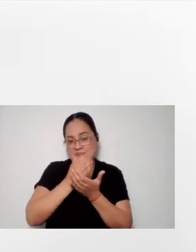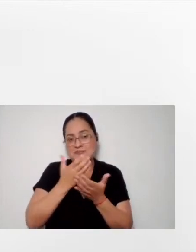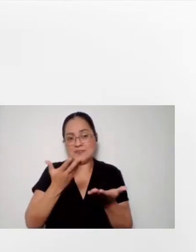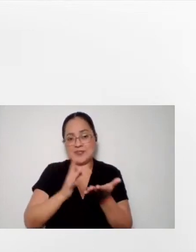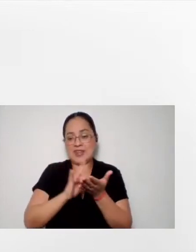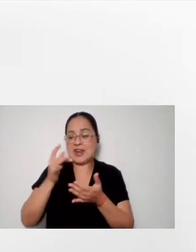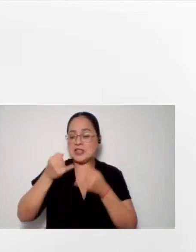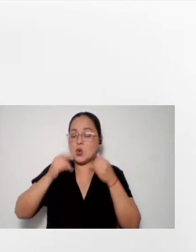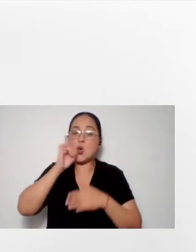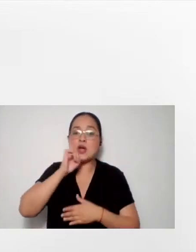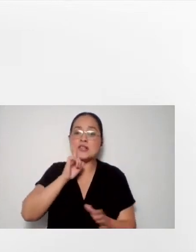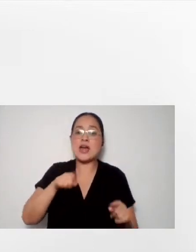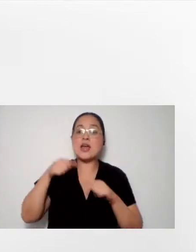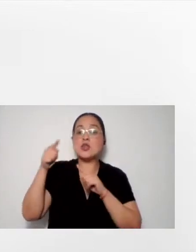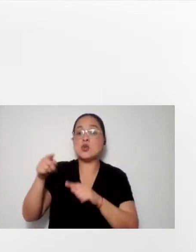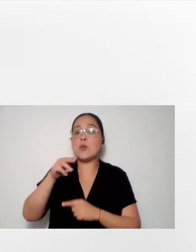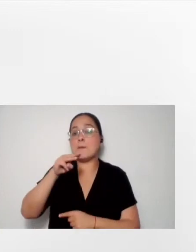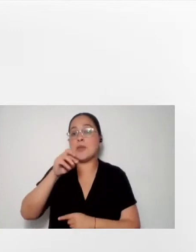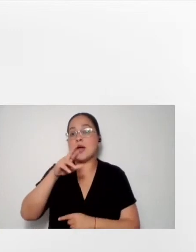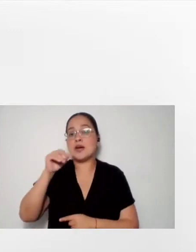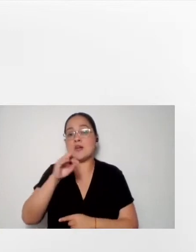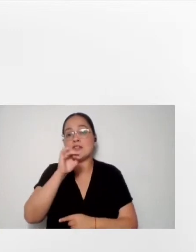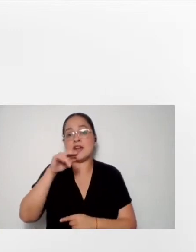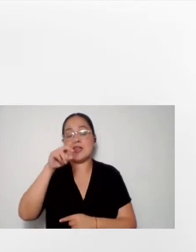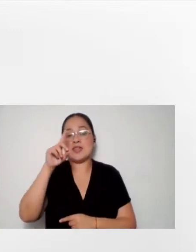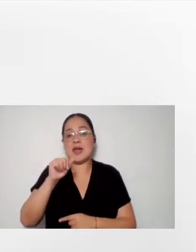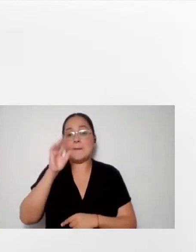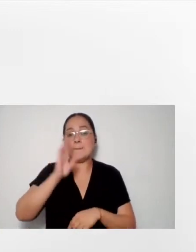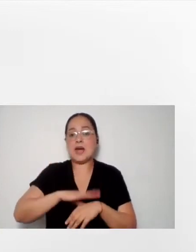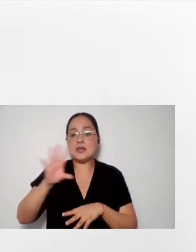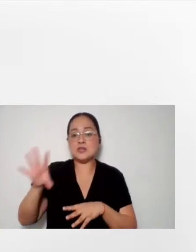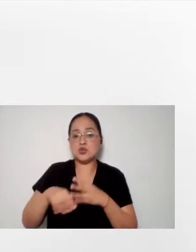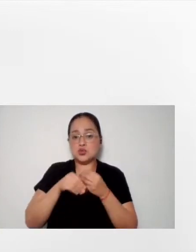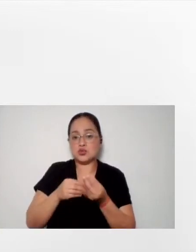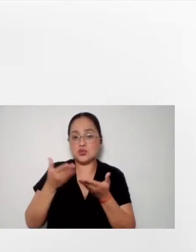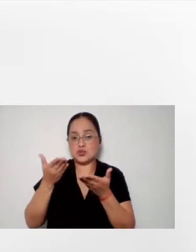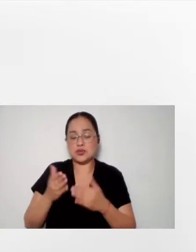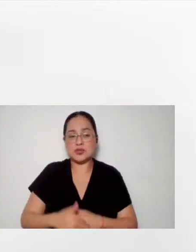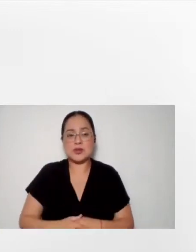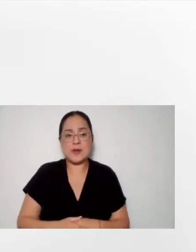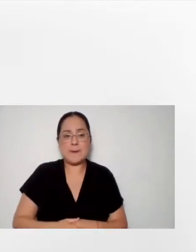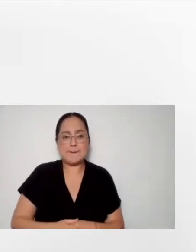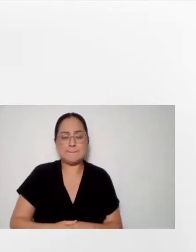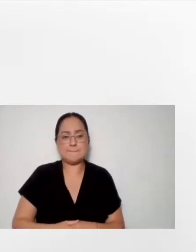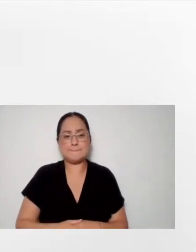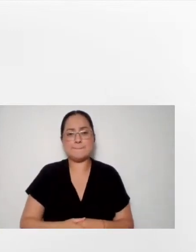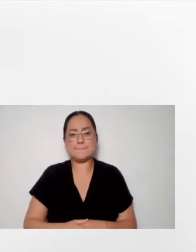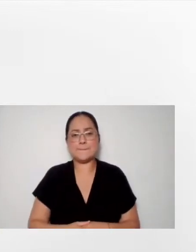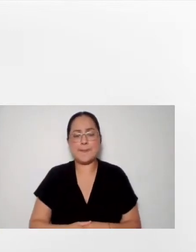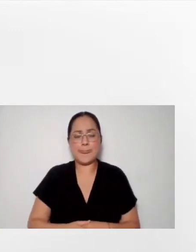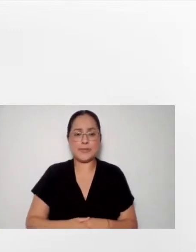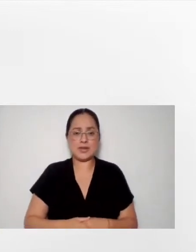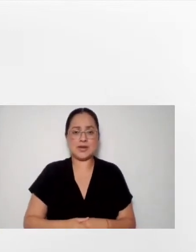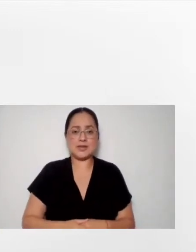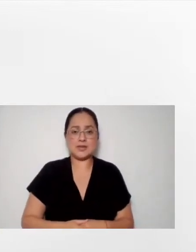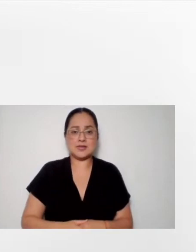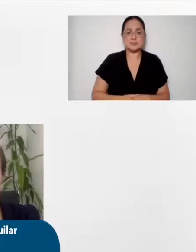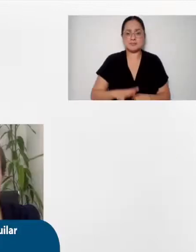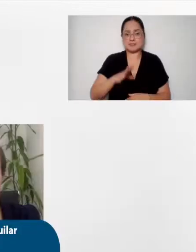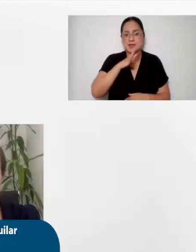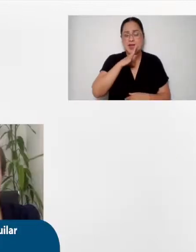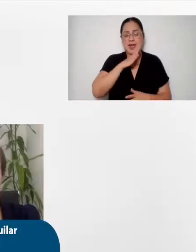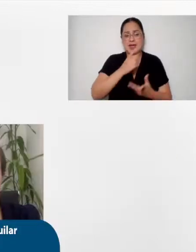María Fernanda, ¿tú gustas decir algo adicional? Estaba viendo que hay